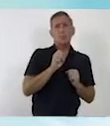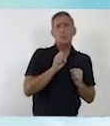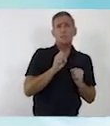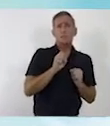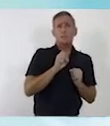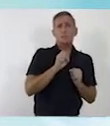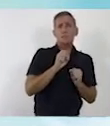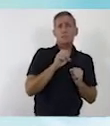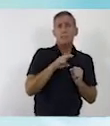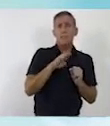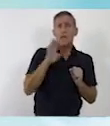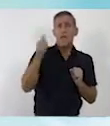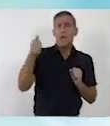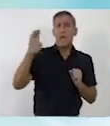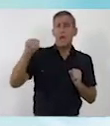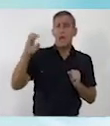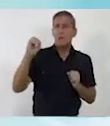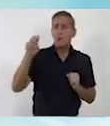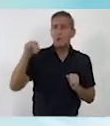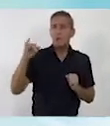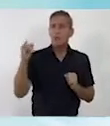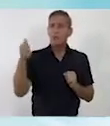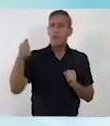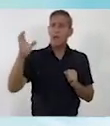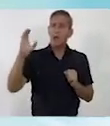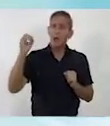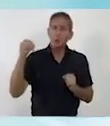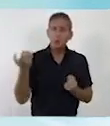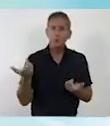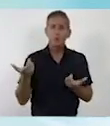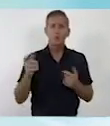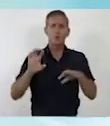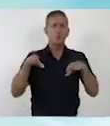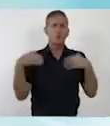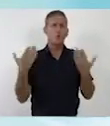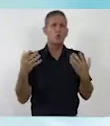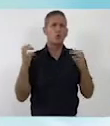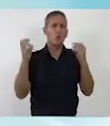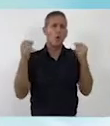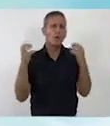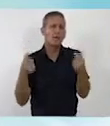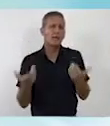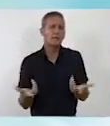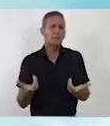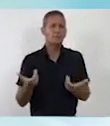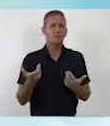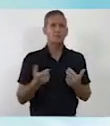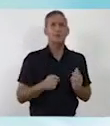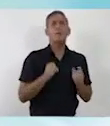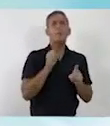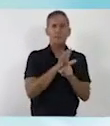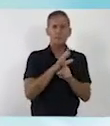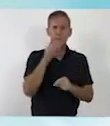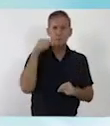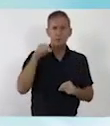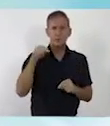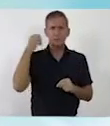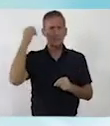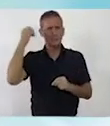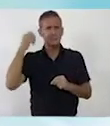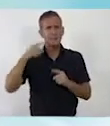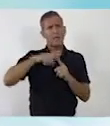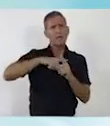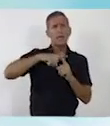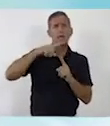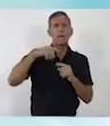y de 2 moles de amoníaco, ¿cuáles serán los valores entonces de los volúmenes de muestra partiendo de este análisis hasta aquí,